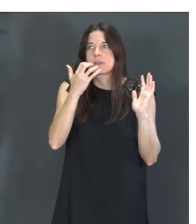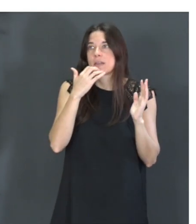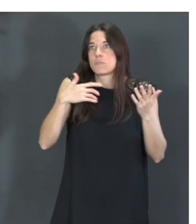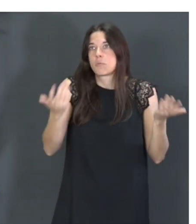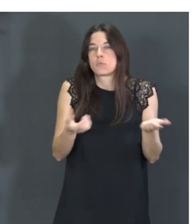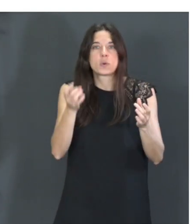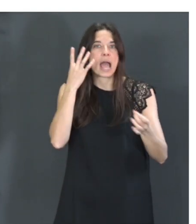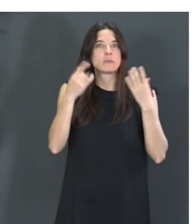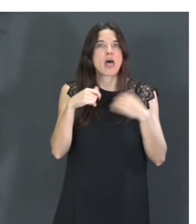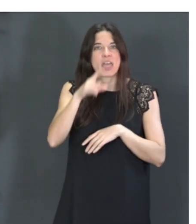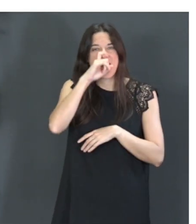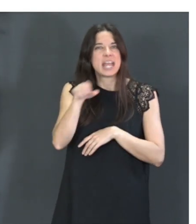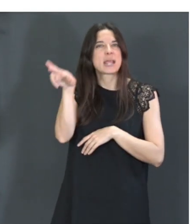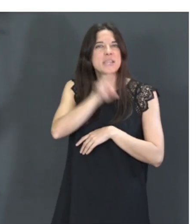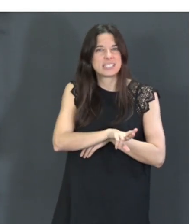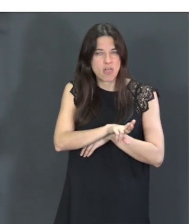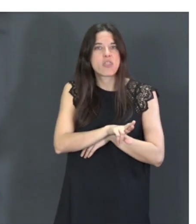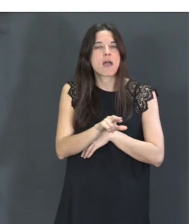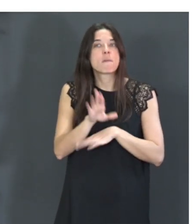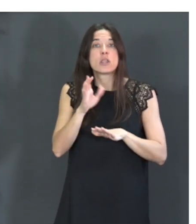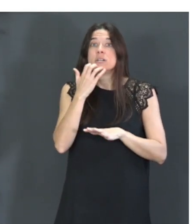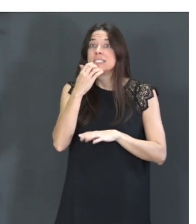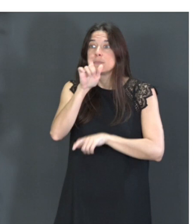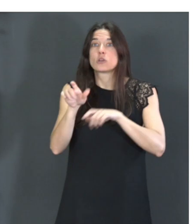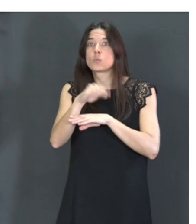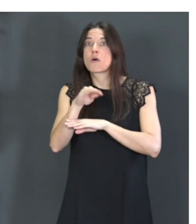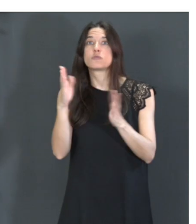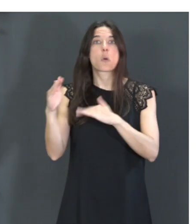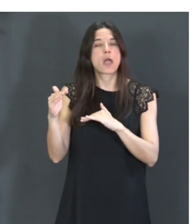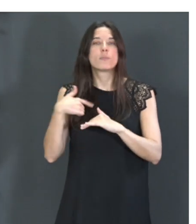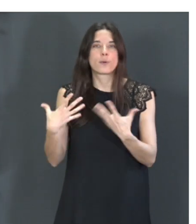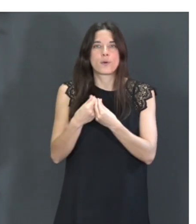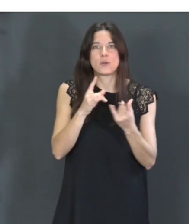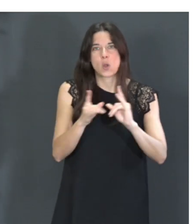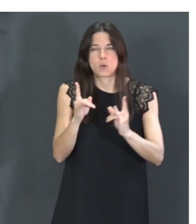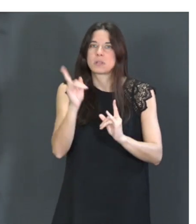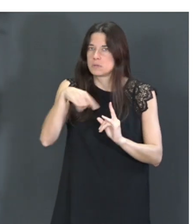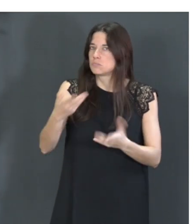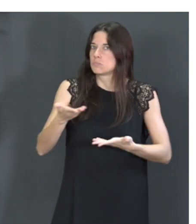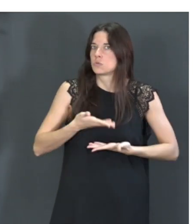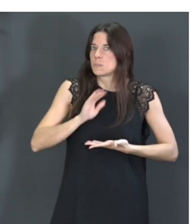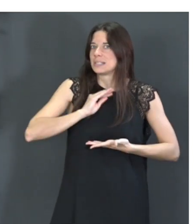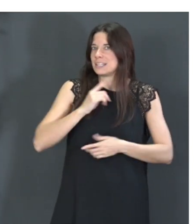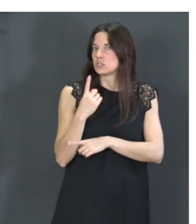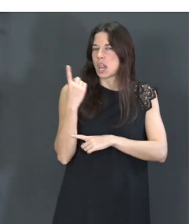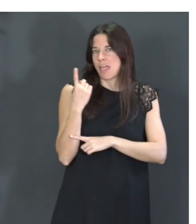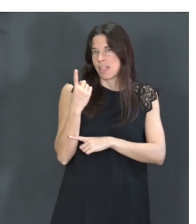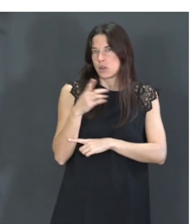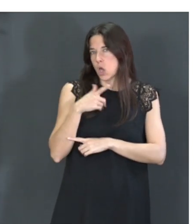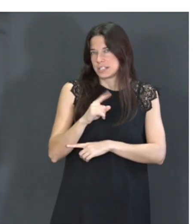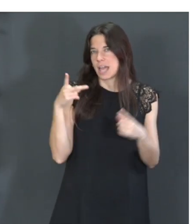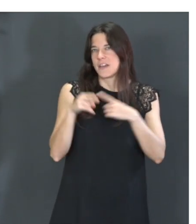pues una actividad de reminiscencia cuando los cuidadores no están disponibles. Y eso, pues eso yo creo que va a